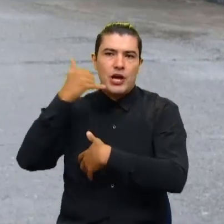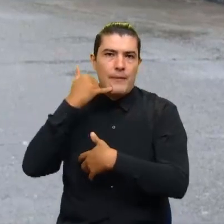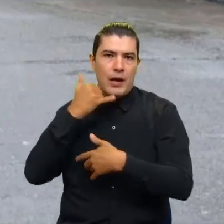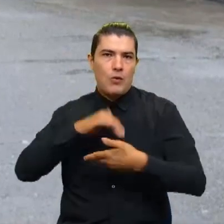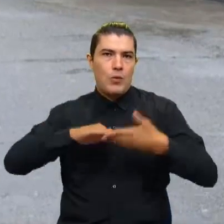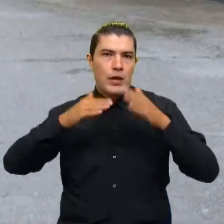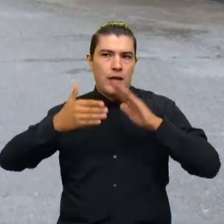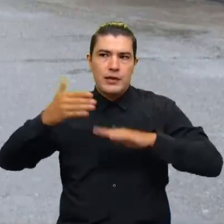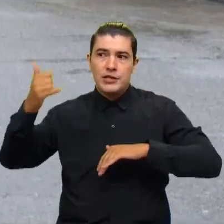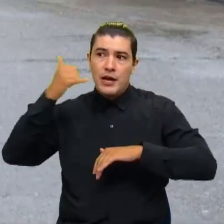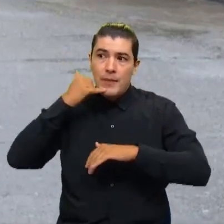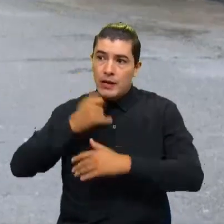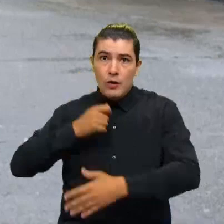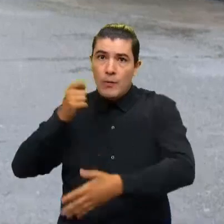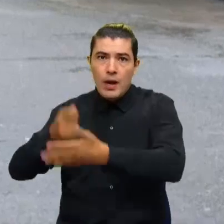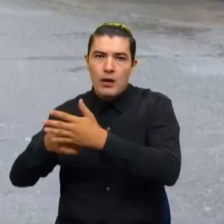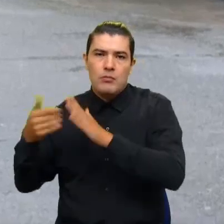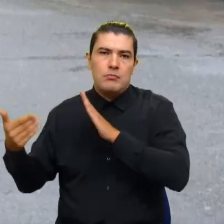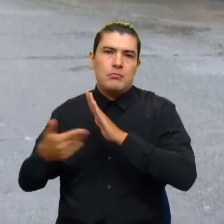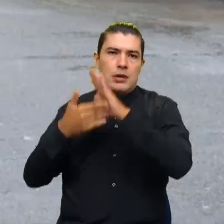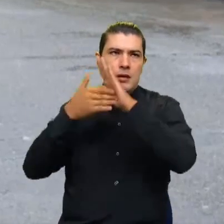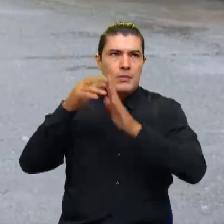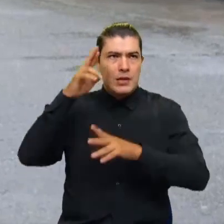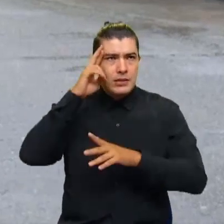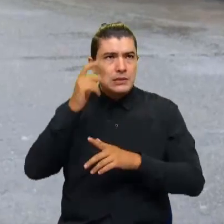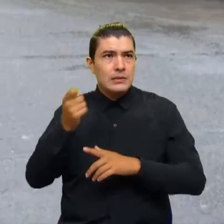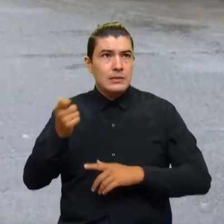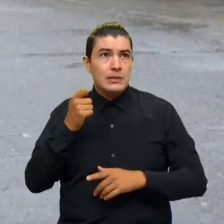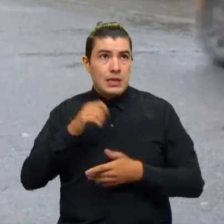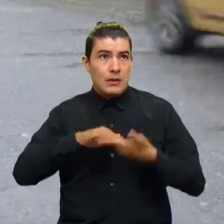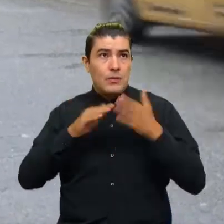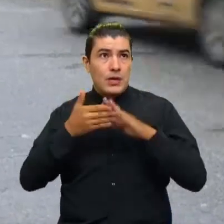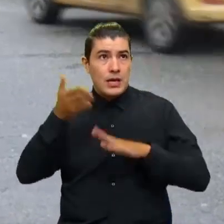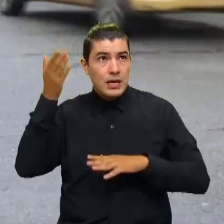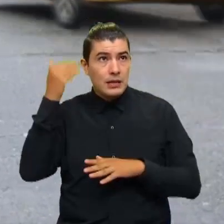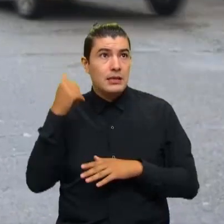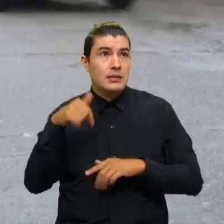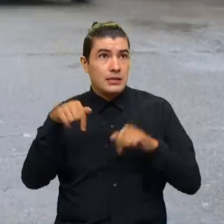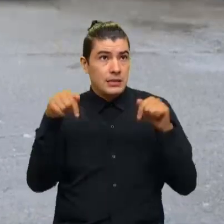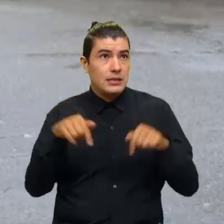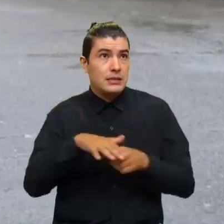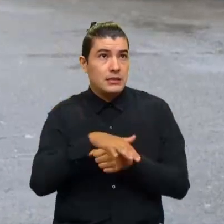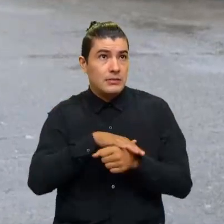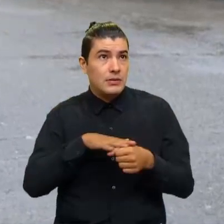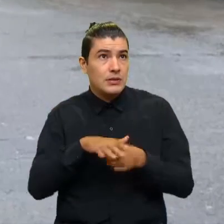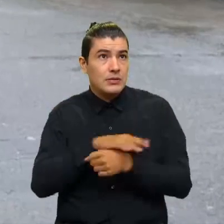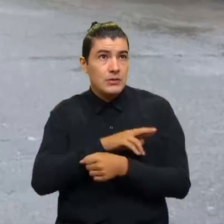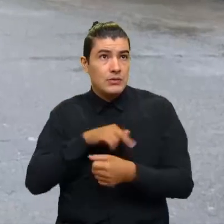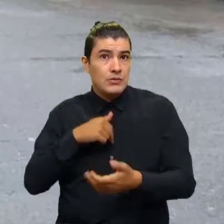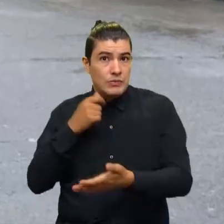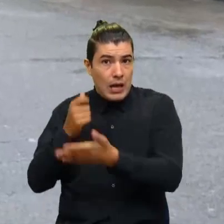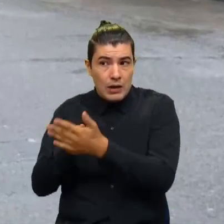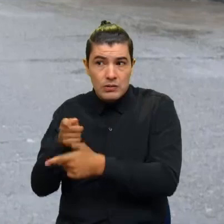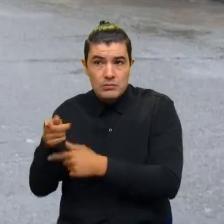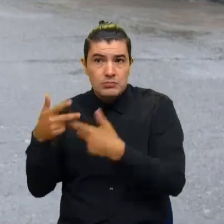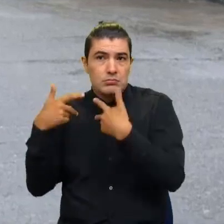Primero empezaron a llamar y luego vinieron físicamente hasta acá a amenazarnos a mí y a mi familia para que pagáramos